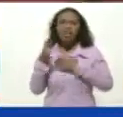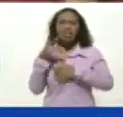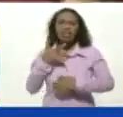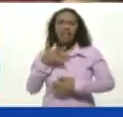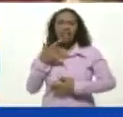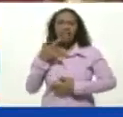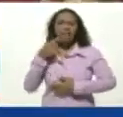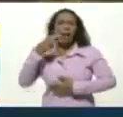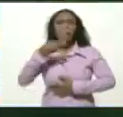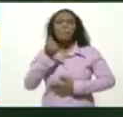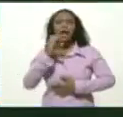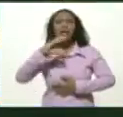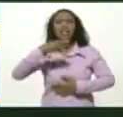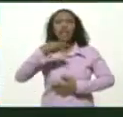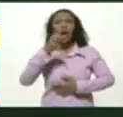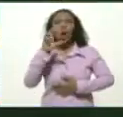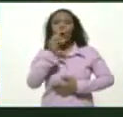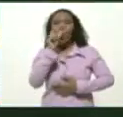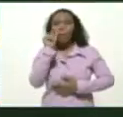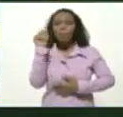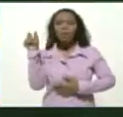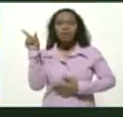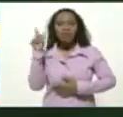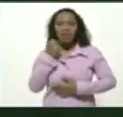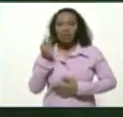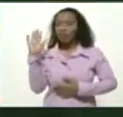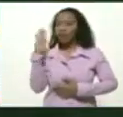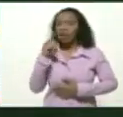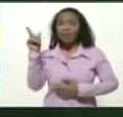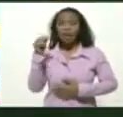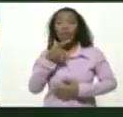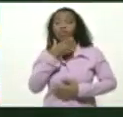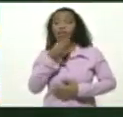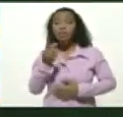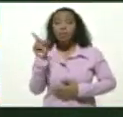Pacheco. ¿Sabes de dónde viene? Bueno, que en diciembre,